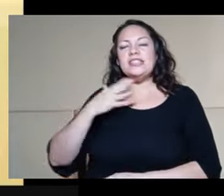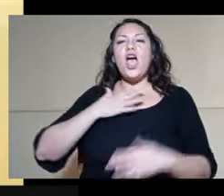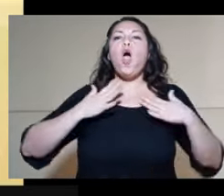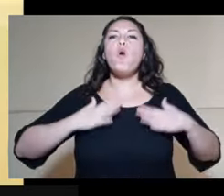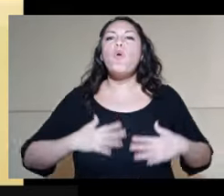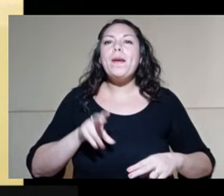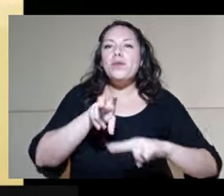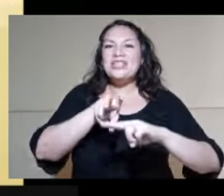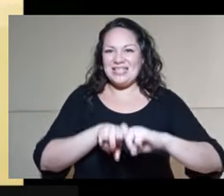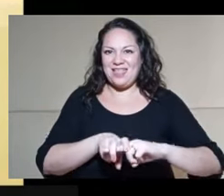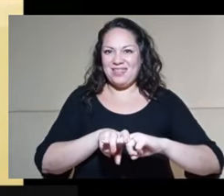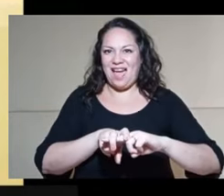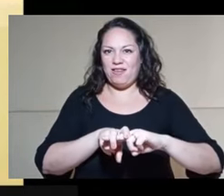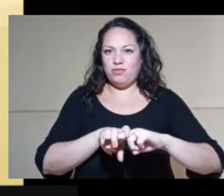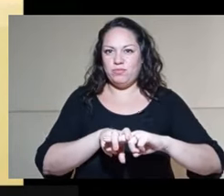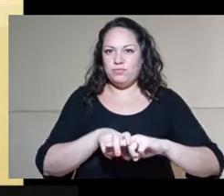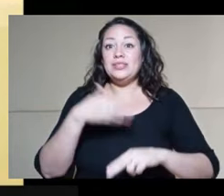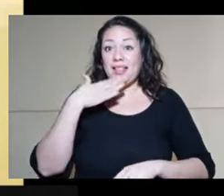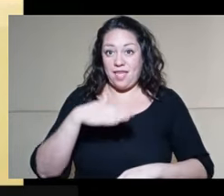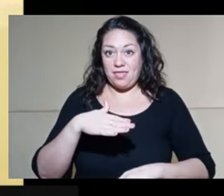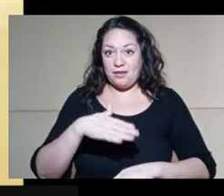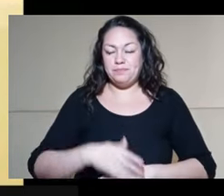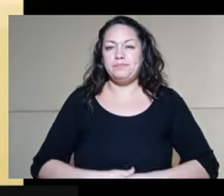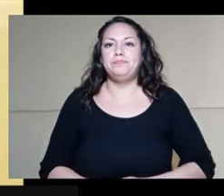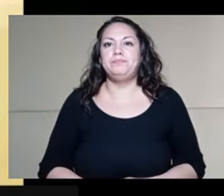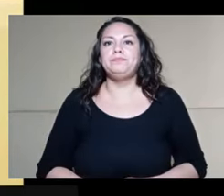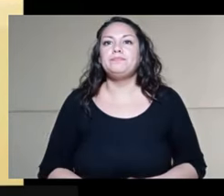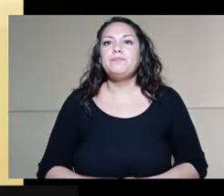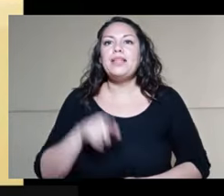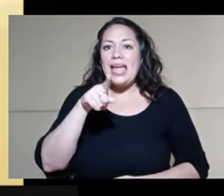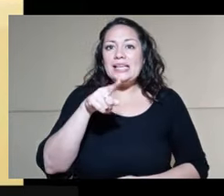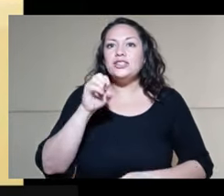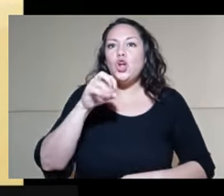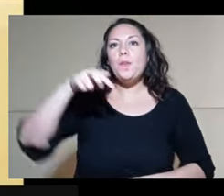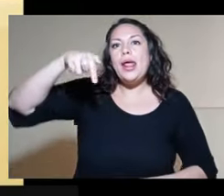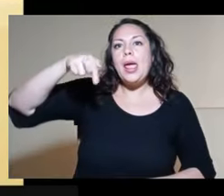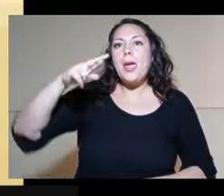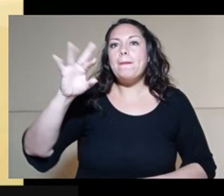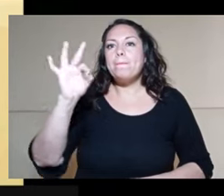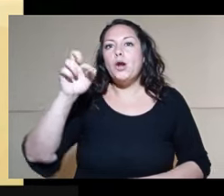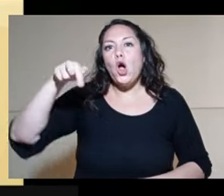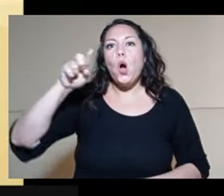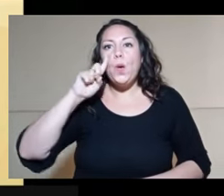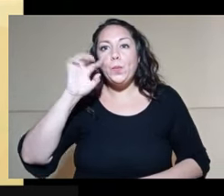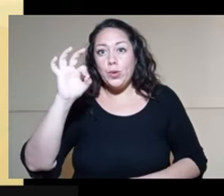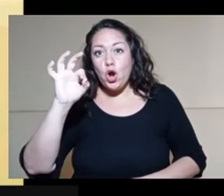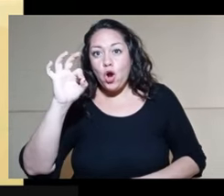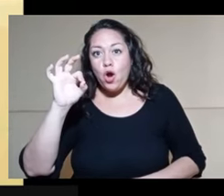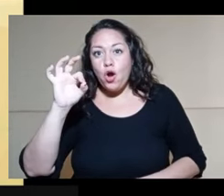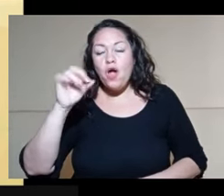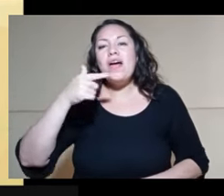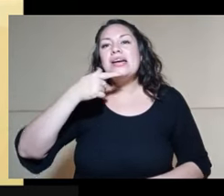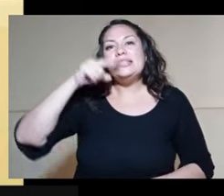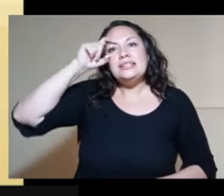los músculos que nos están diciendo que el glúteo está apoyando sobre una silla. Entonces es la propiocepción.